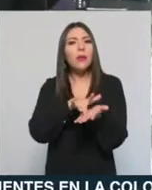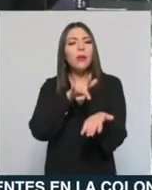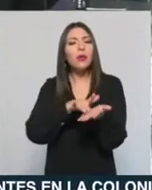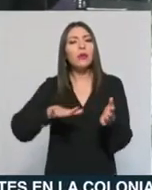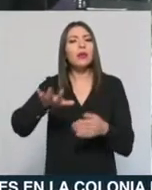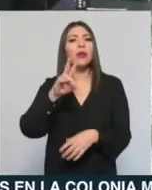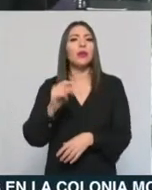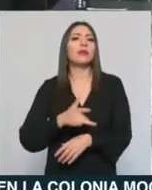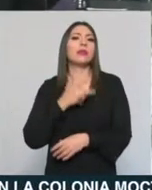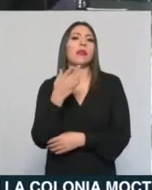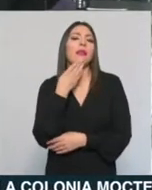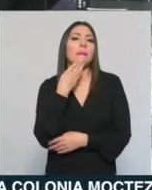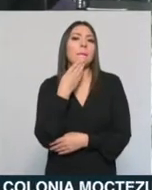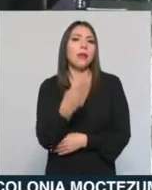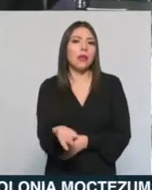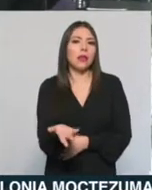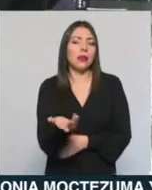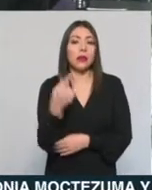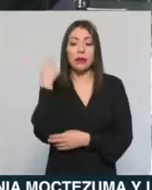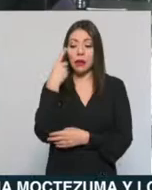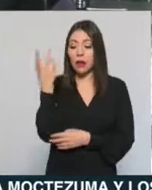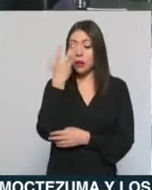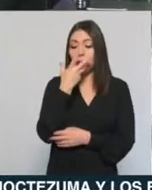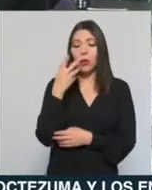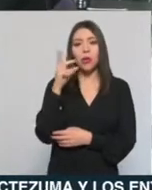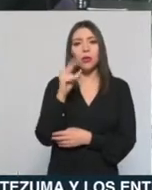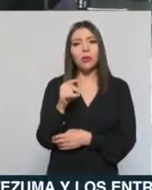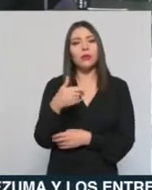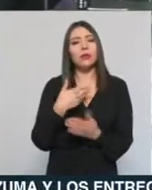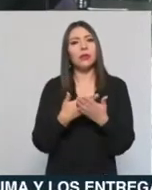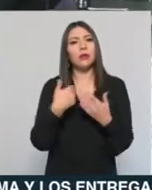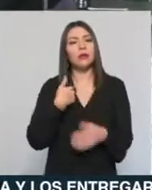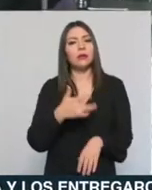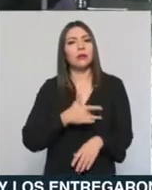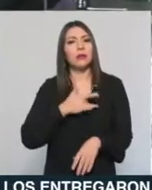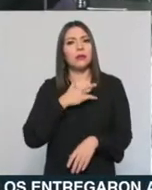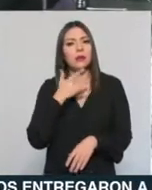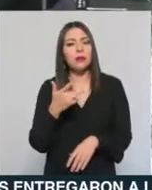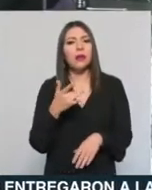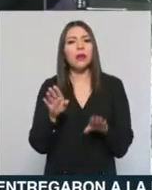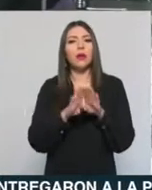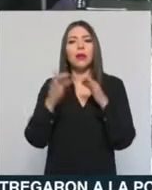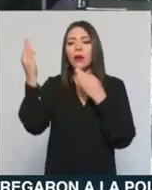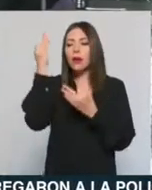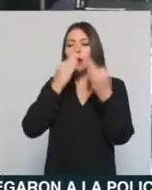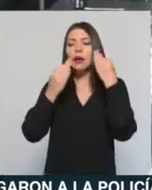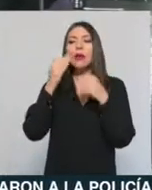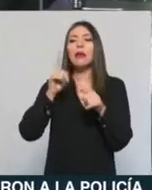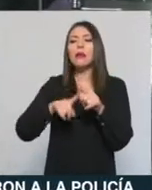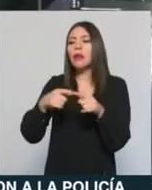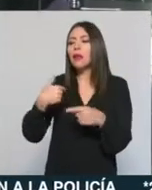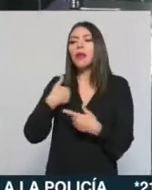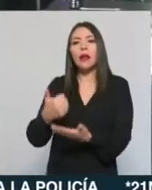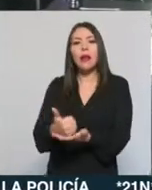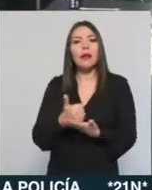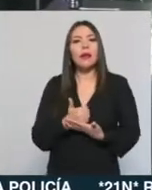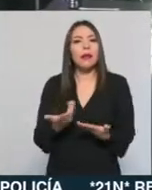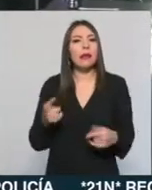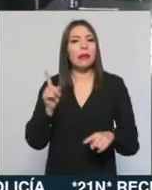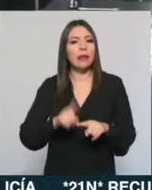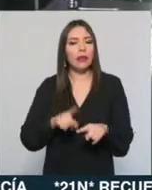sienta tan bien como bonita, ¿no? Yo estoy haciendo un sacrificio para mí quien me ayuda. Entonces, claro, en esa parte